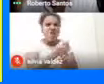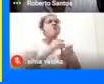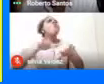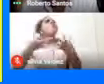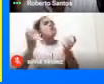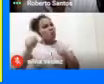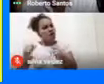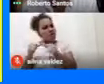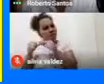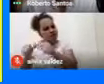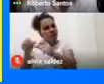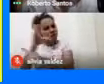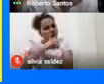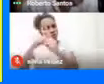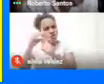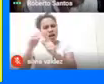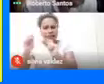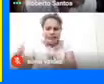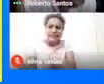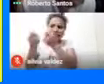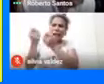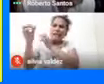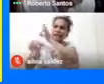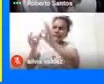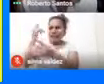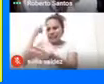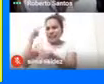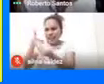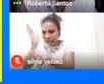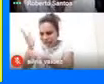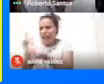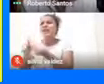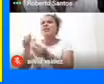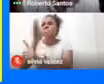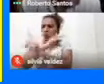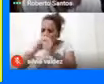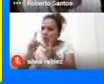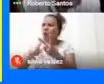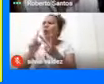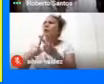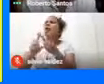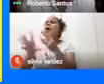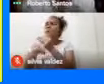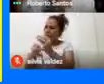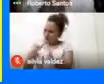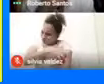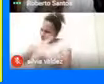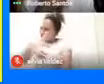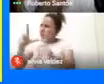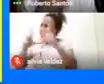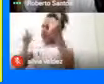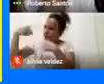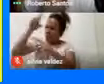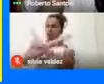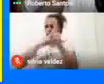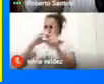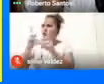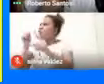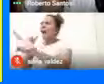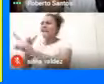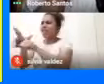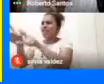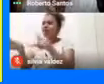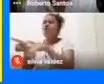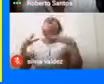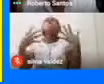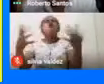Mantener esas culturas A salvo Con sus creencias Y cultura Y poder potencializar El turismo cultural Sin afectar Estas zonas